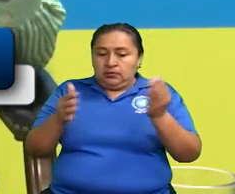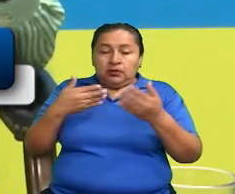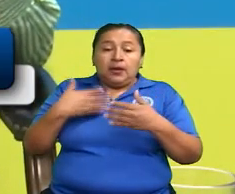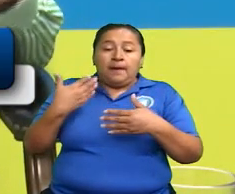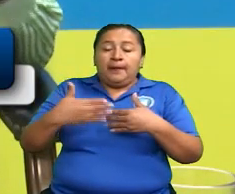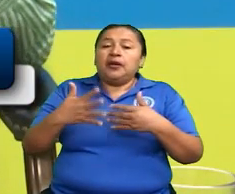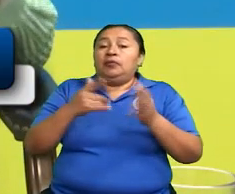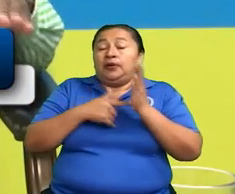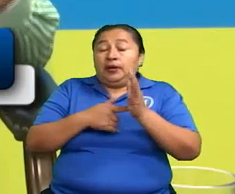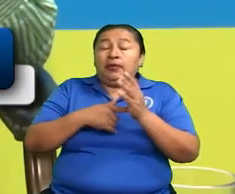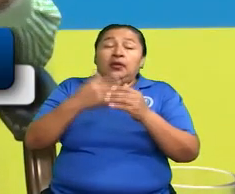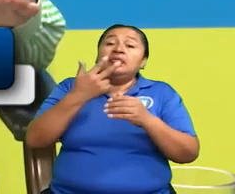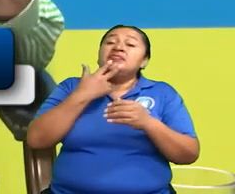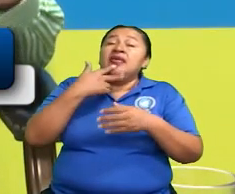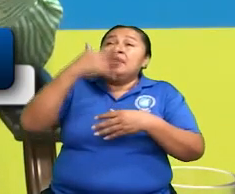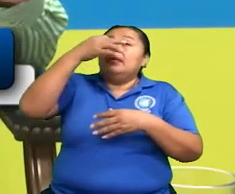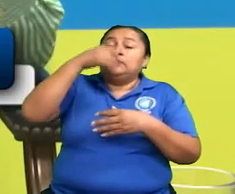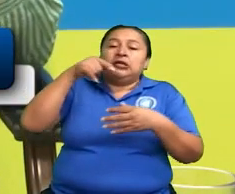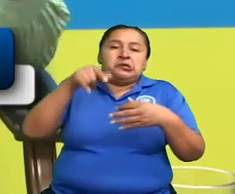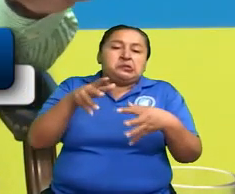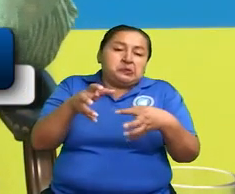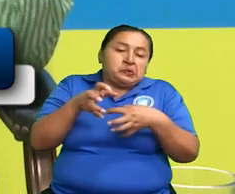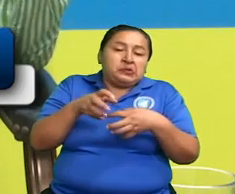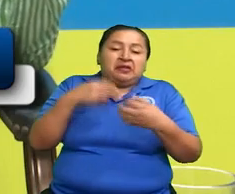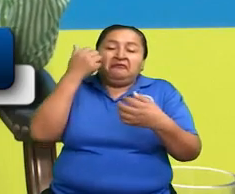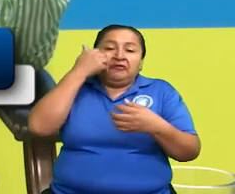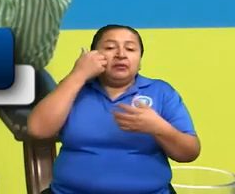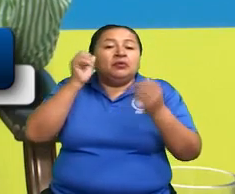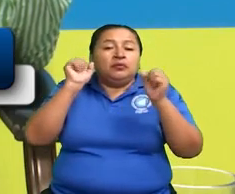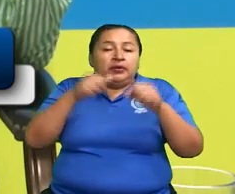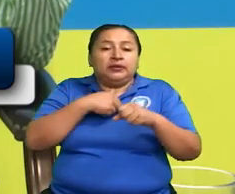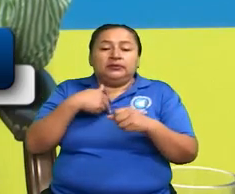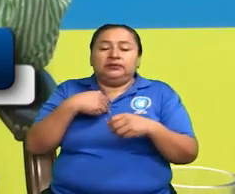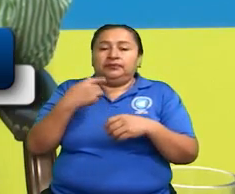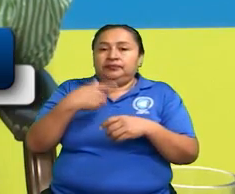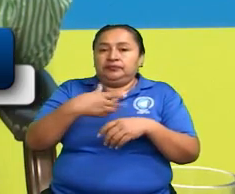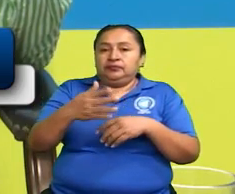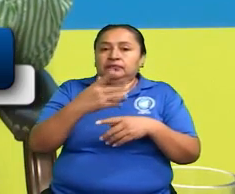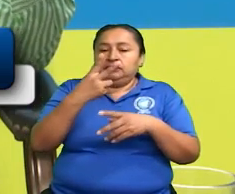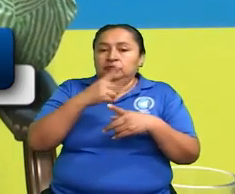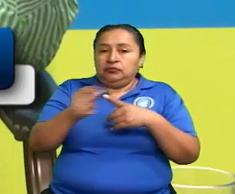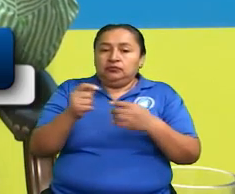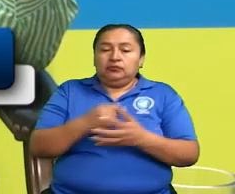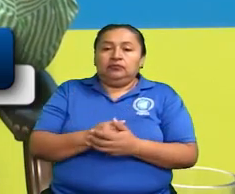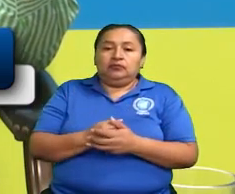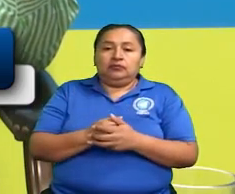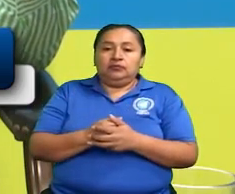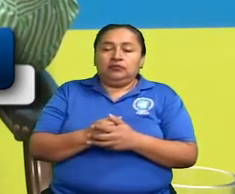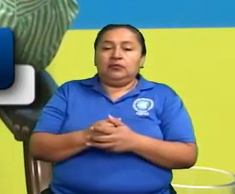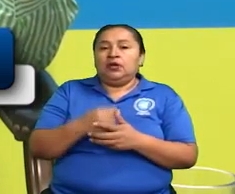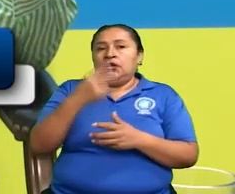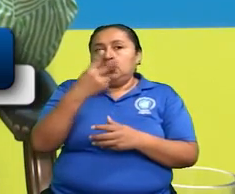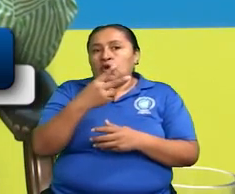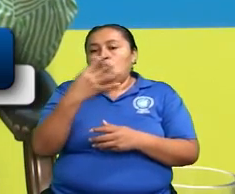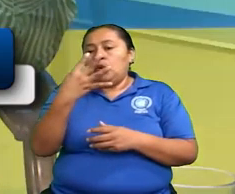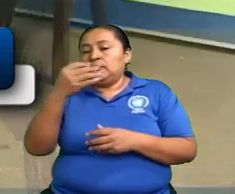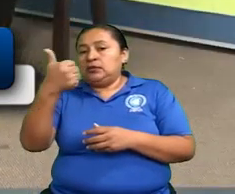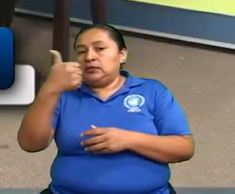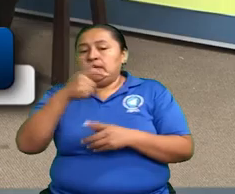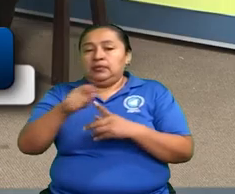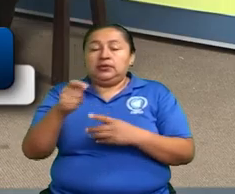es importante evitar que esta vacuna se le ponga a los dos meses. A los